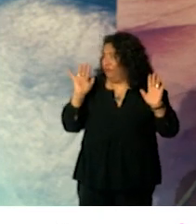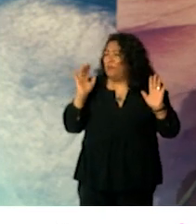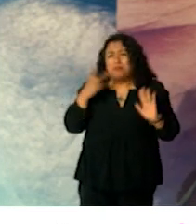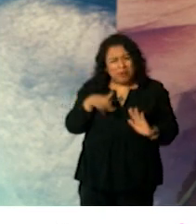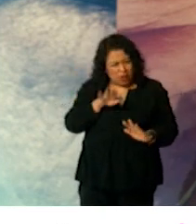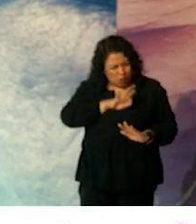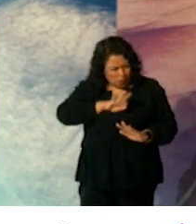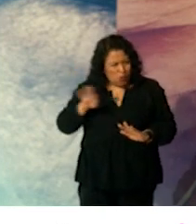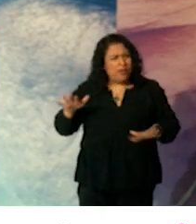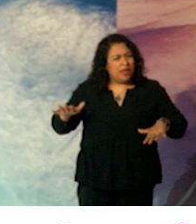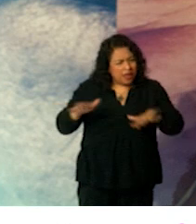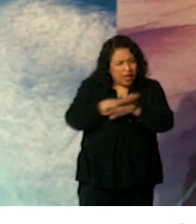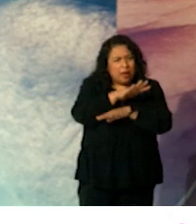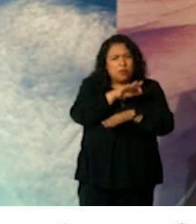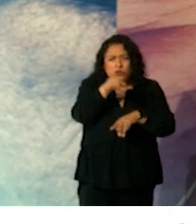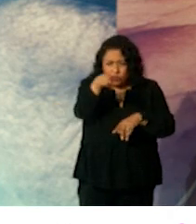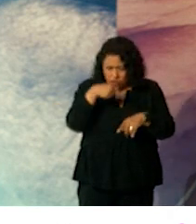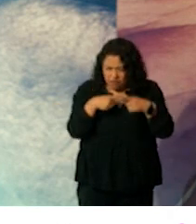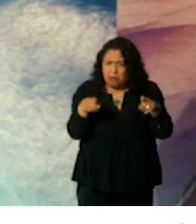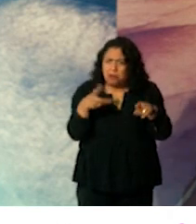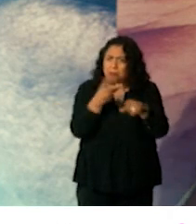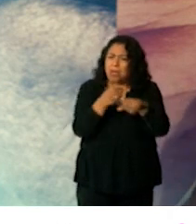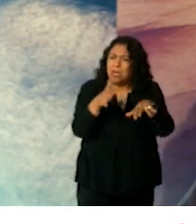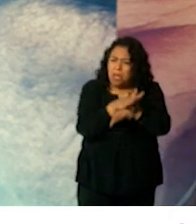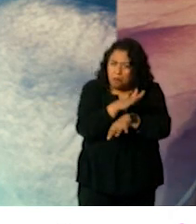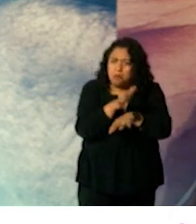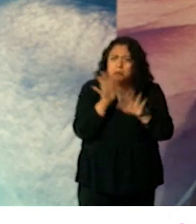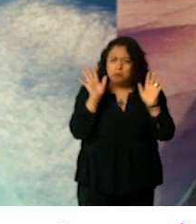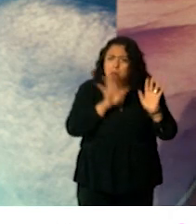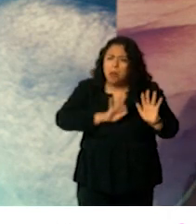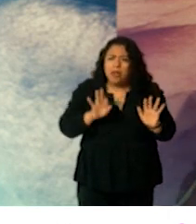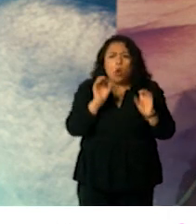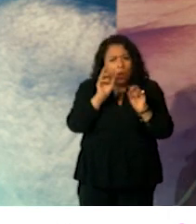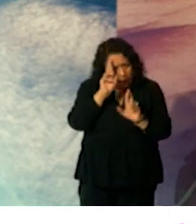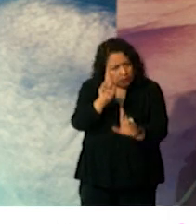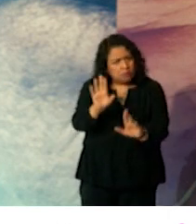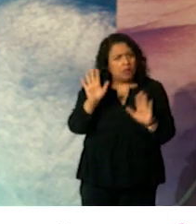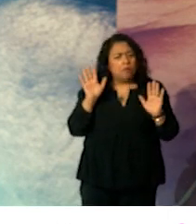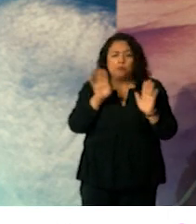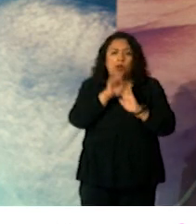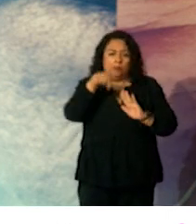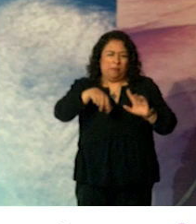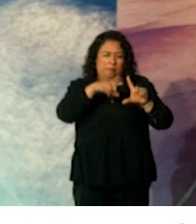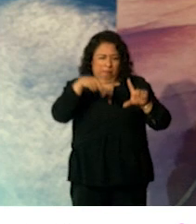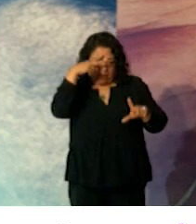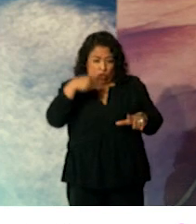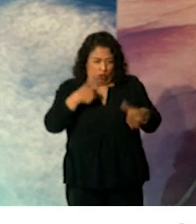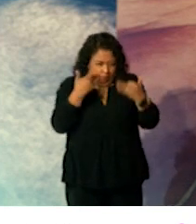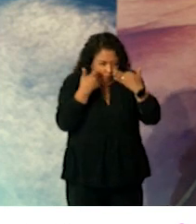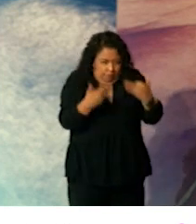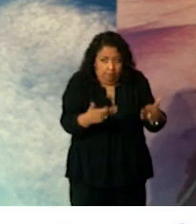pero se pueden generar cambios a partir de esas diferencias y también tenemos que respetarlas, porque si no, justamente en México, particularmente donde yo lo estoy